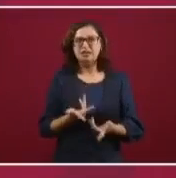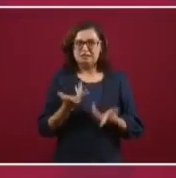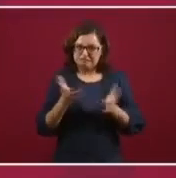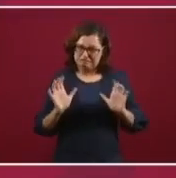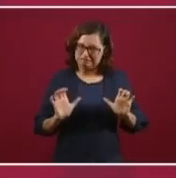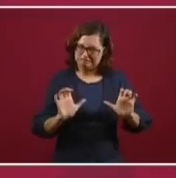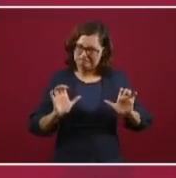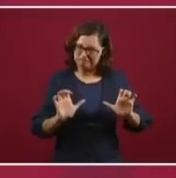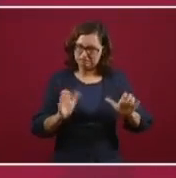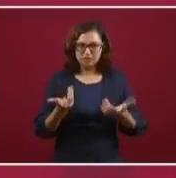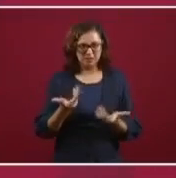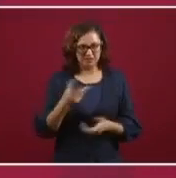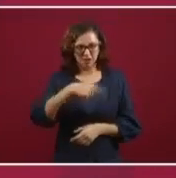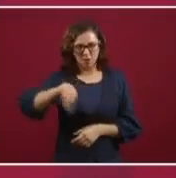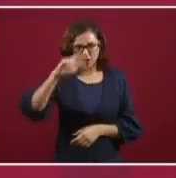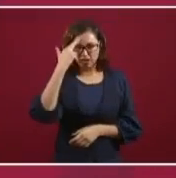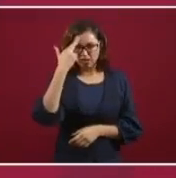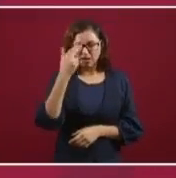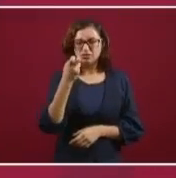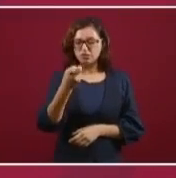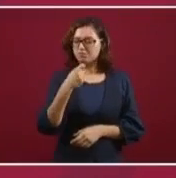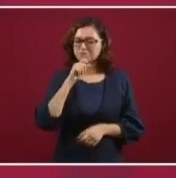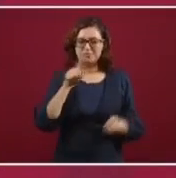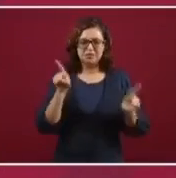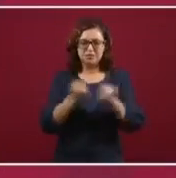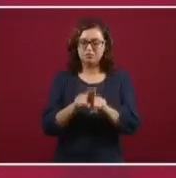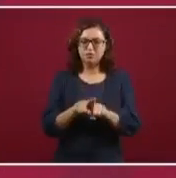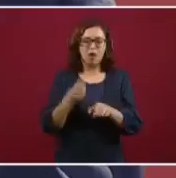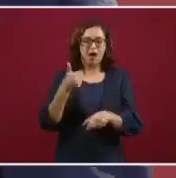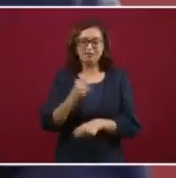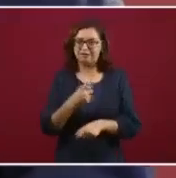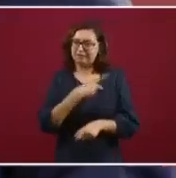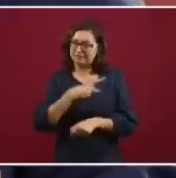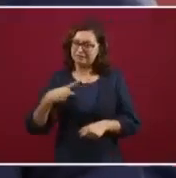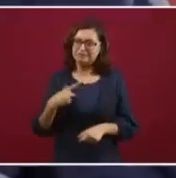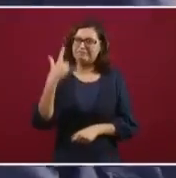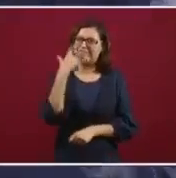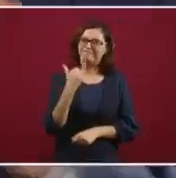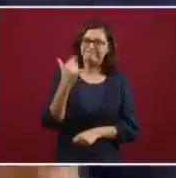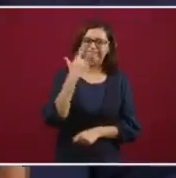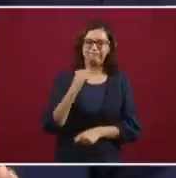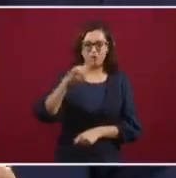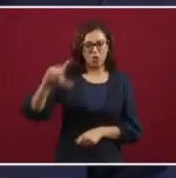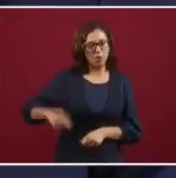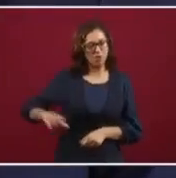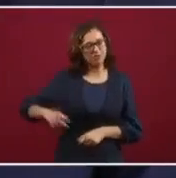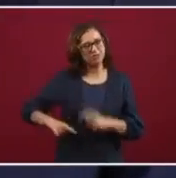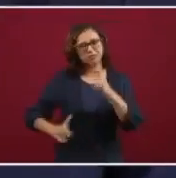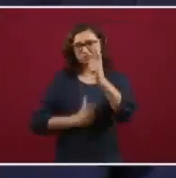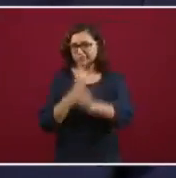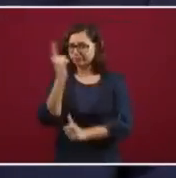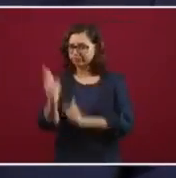un elefante reumático, mañoso. Bueno, eso,